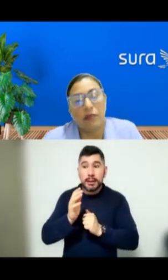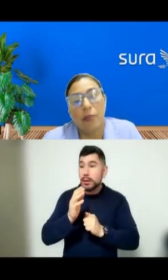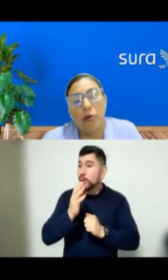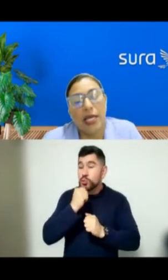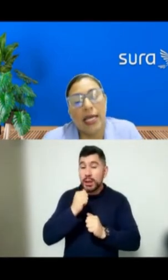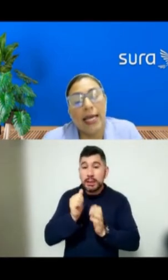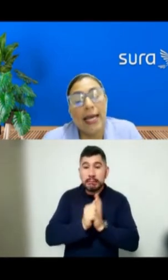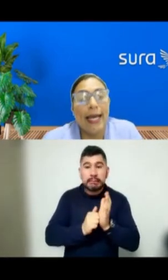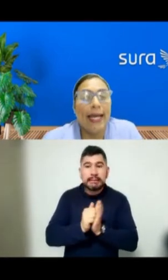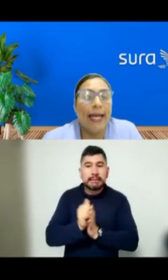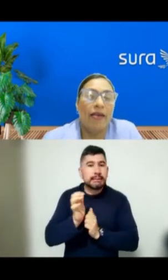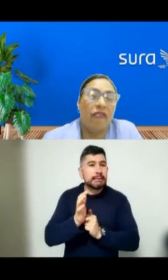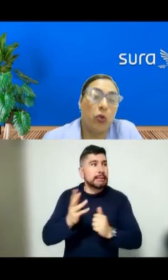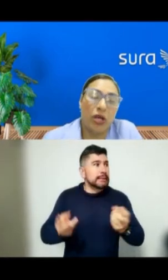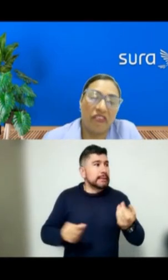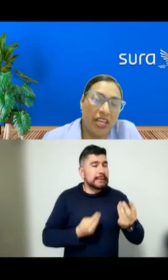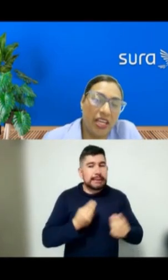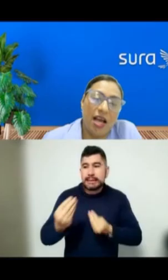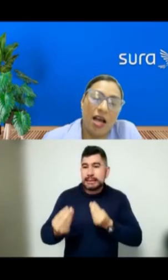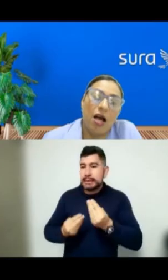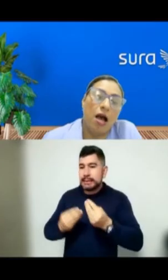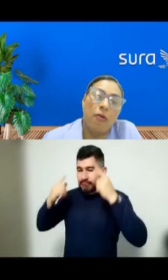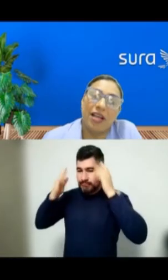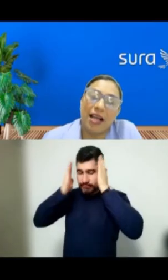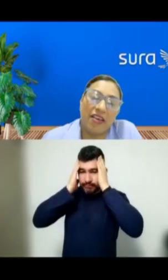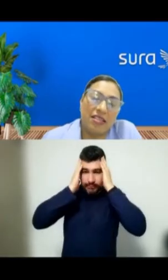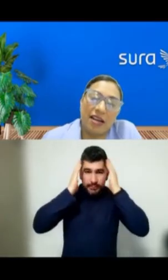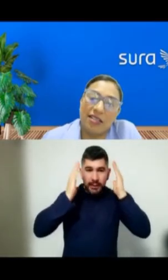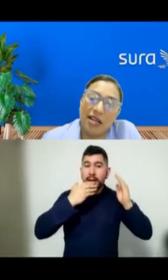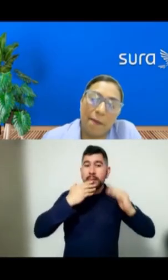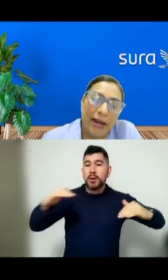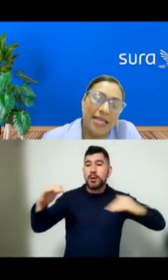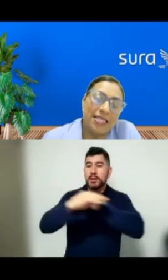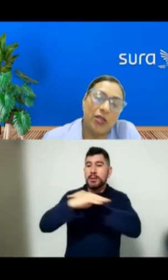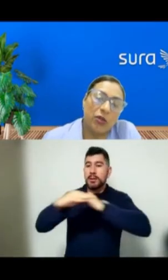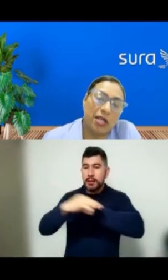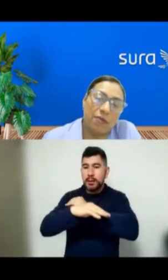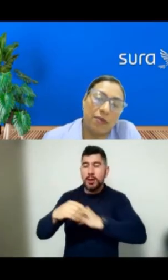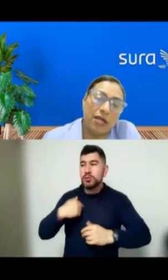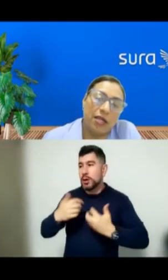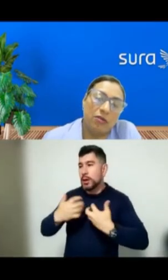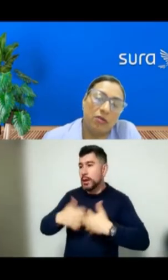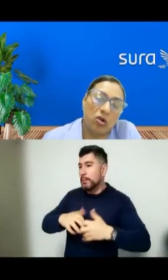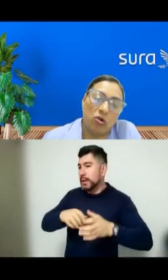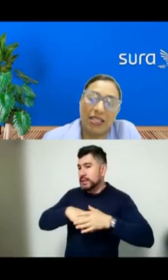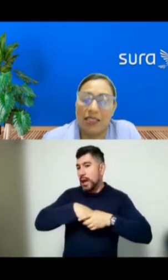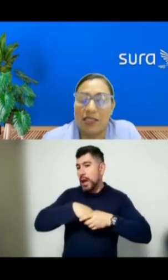momento, porque fue en una vía, porque acabé de salir de la empresa y no